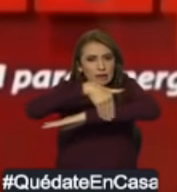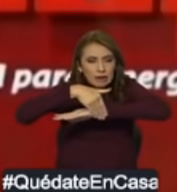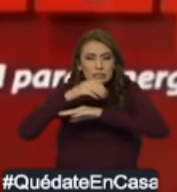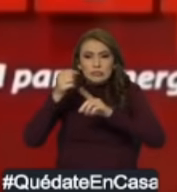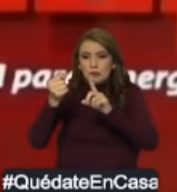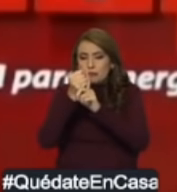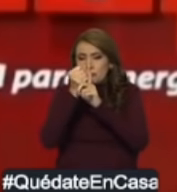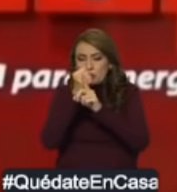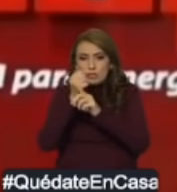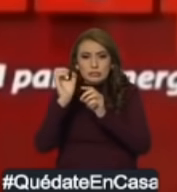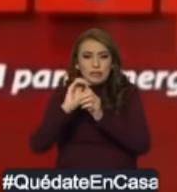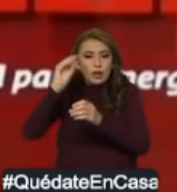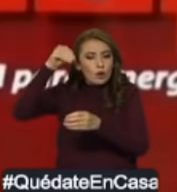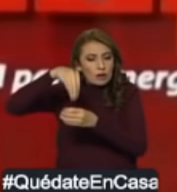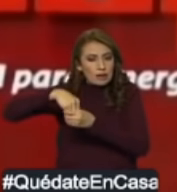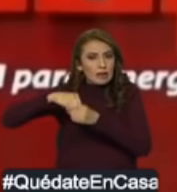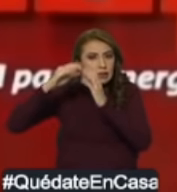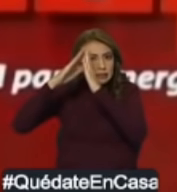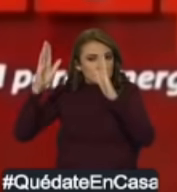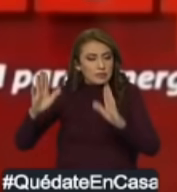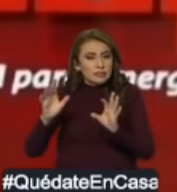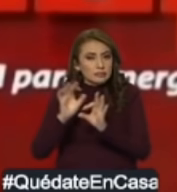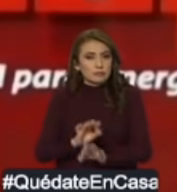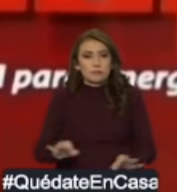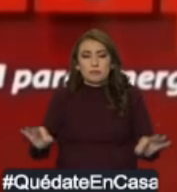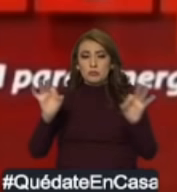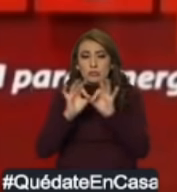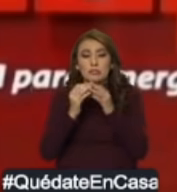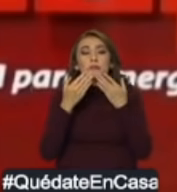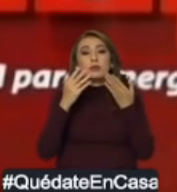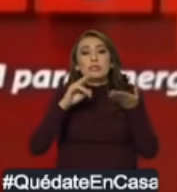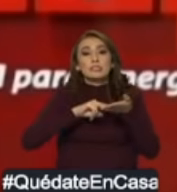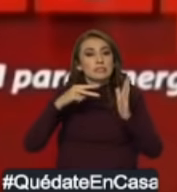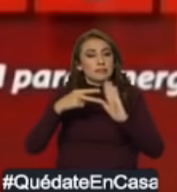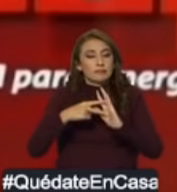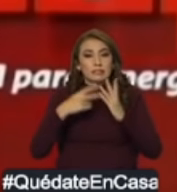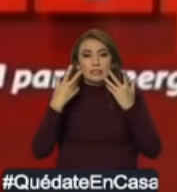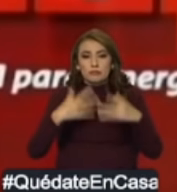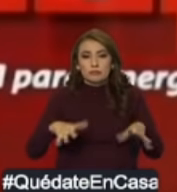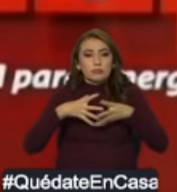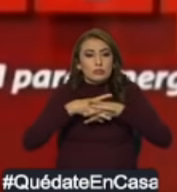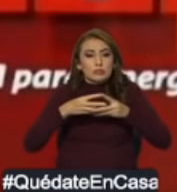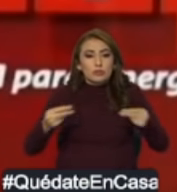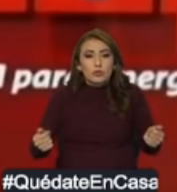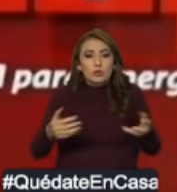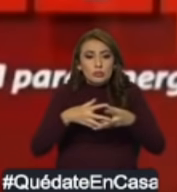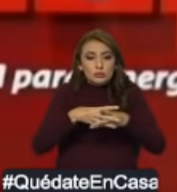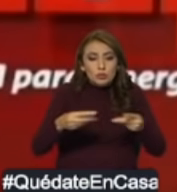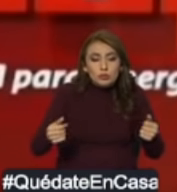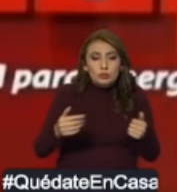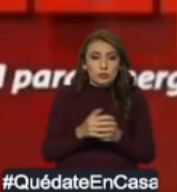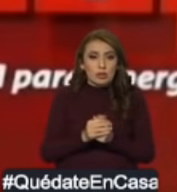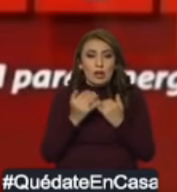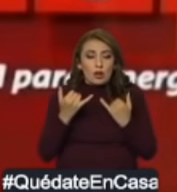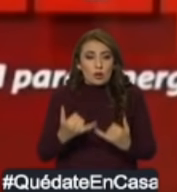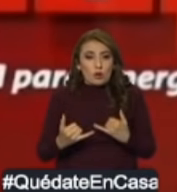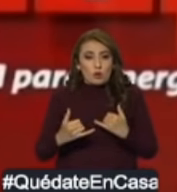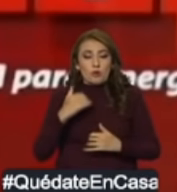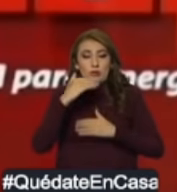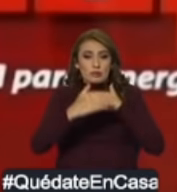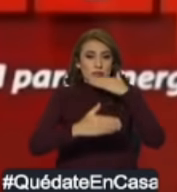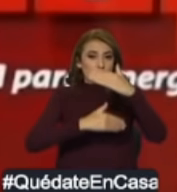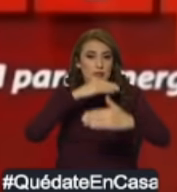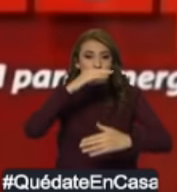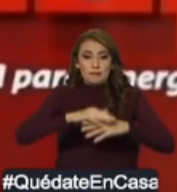interna, es en las casas. Para nosotros es un indicador de presión. También es un indicador de cómo van subiendo los niveles de desobediencia